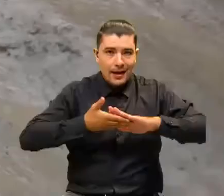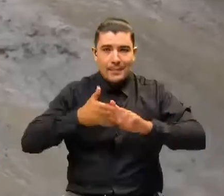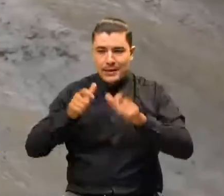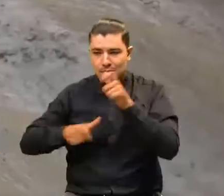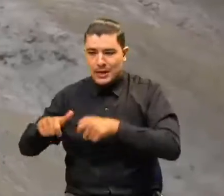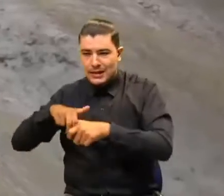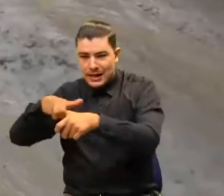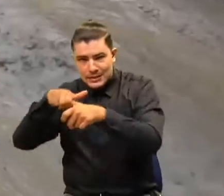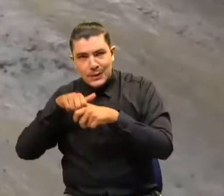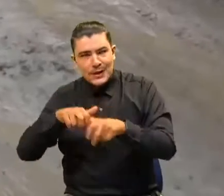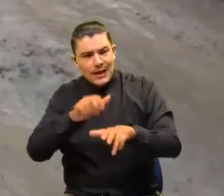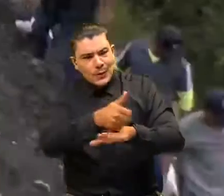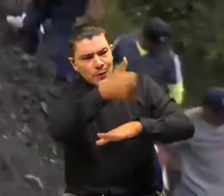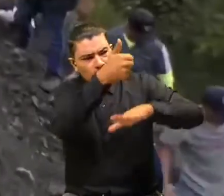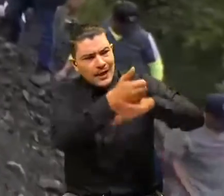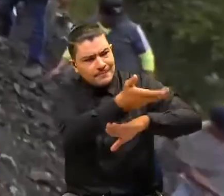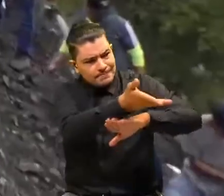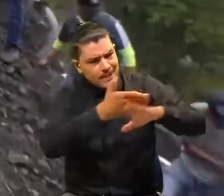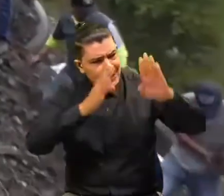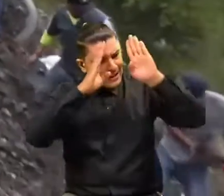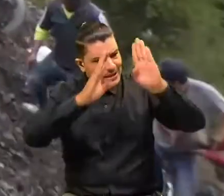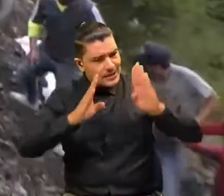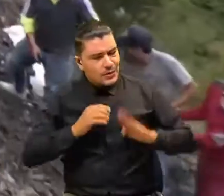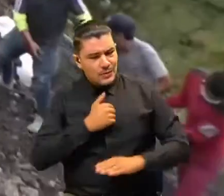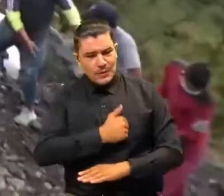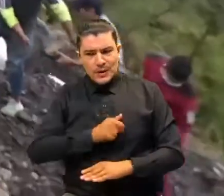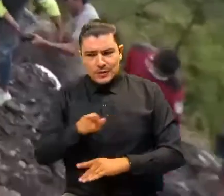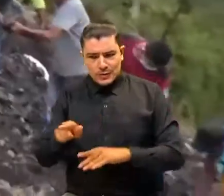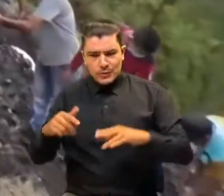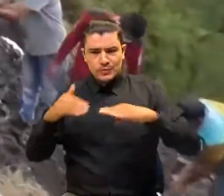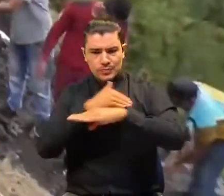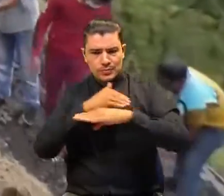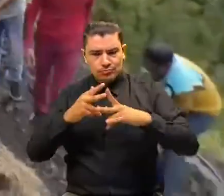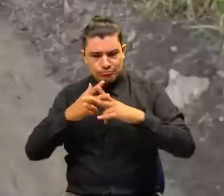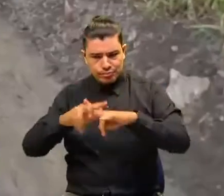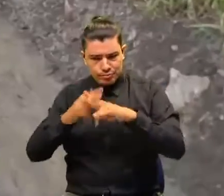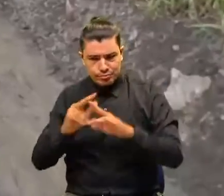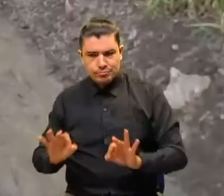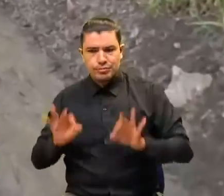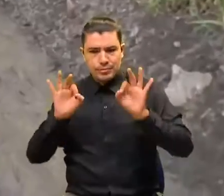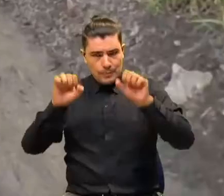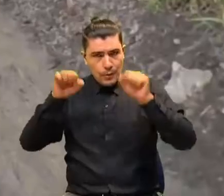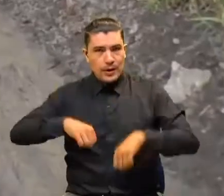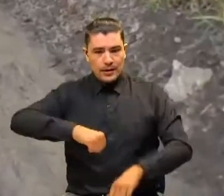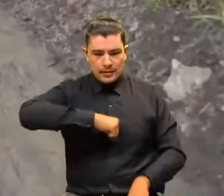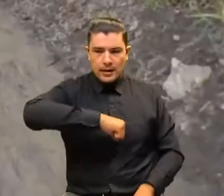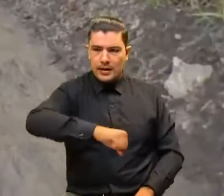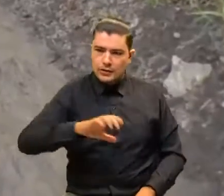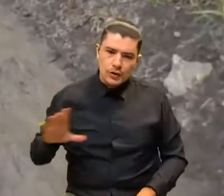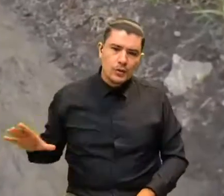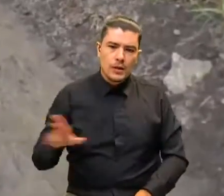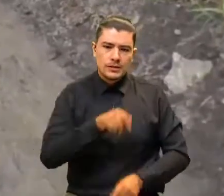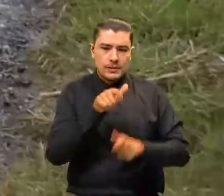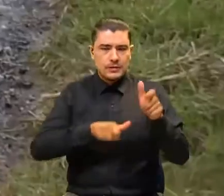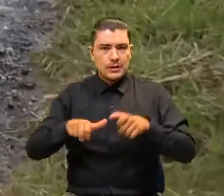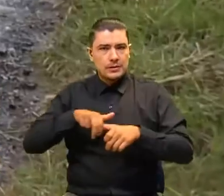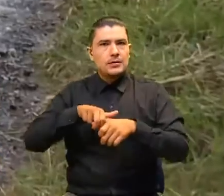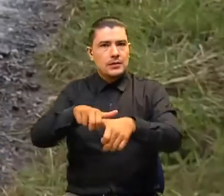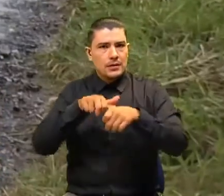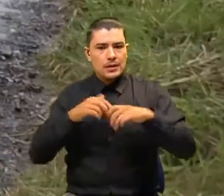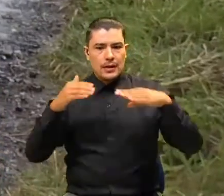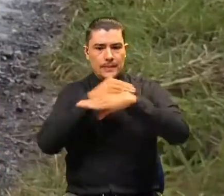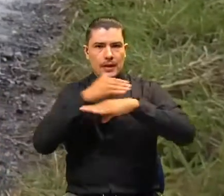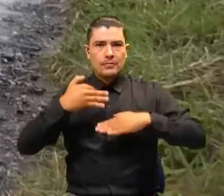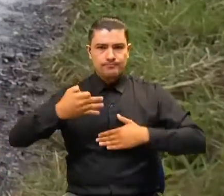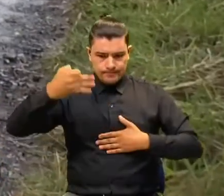para que se haga el debido mantenimiento a esta carretera y se garantice el derecho que tienen a movilizarse en por una vía